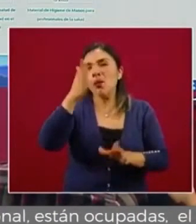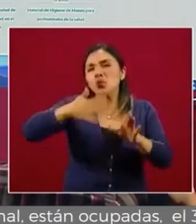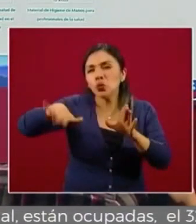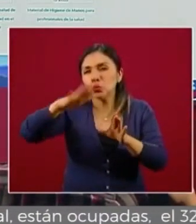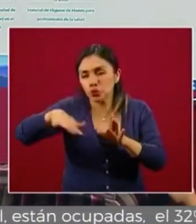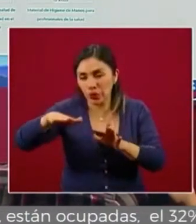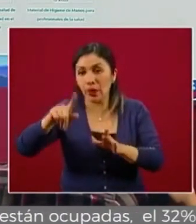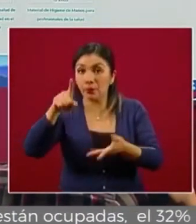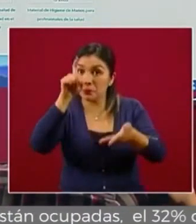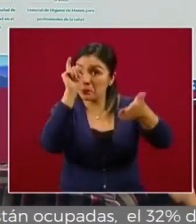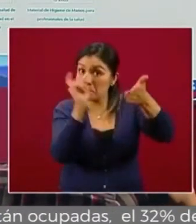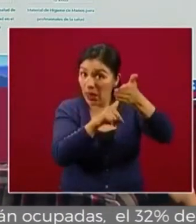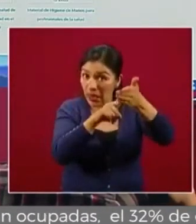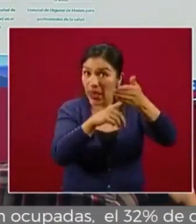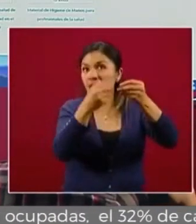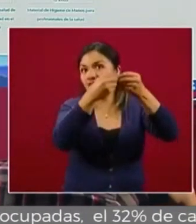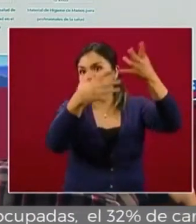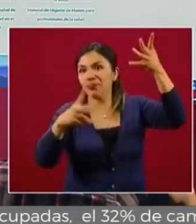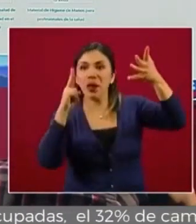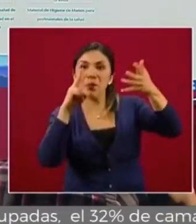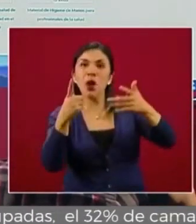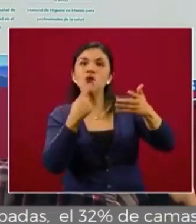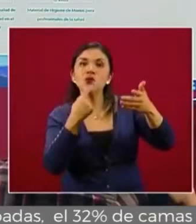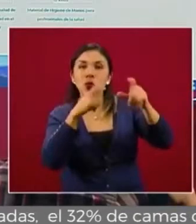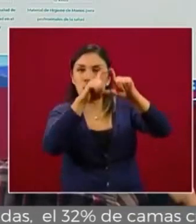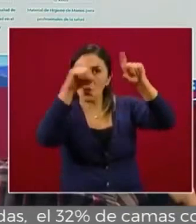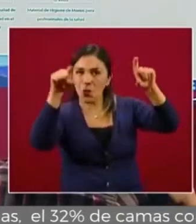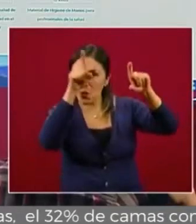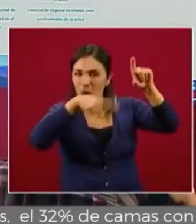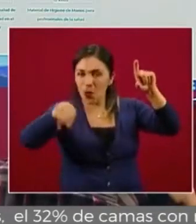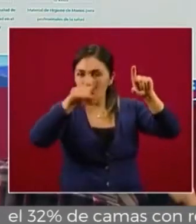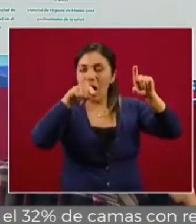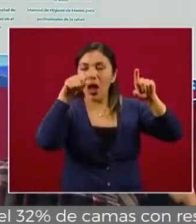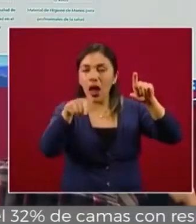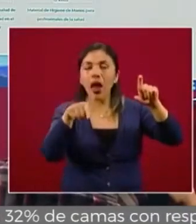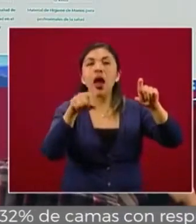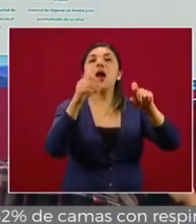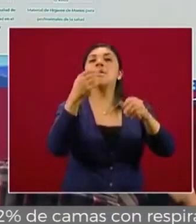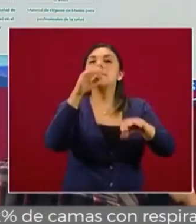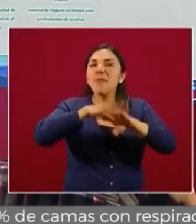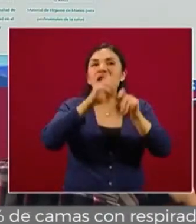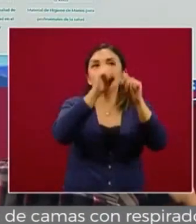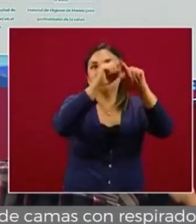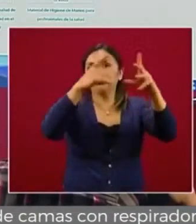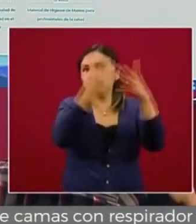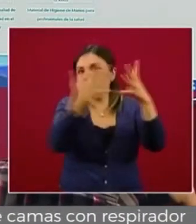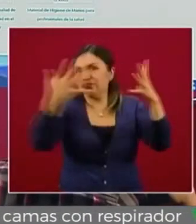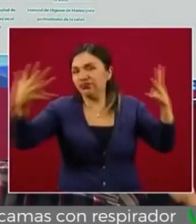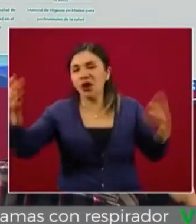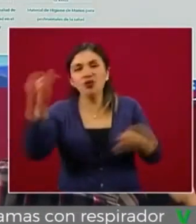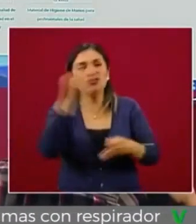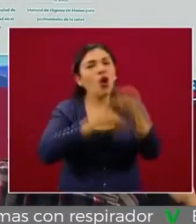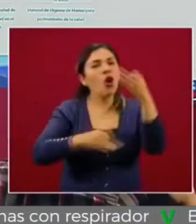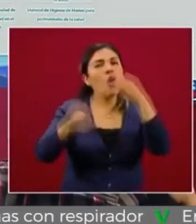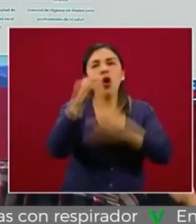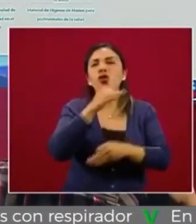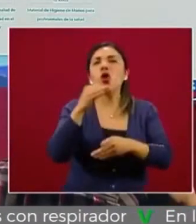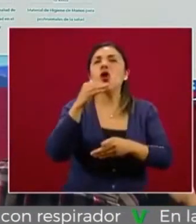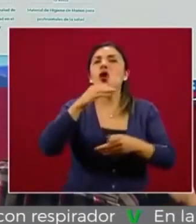estar en disposición al público, Álvaro. Sí, y nada más rapidísimo, una actualización de la